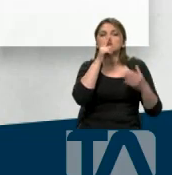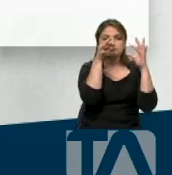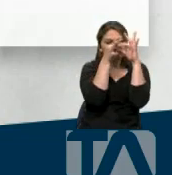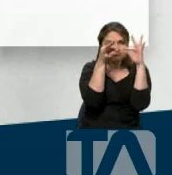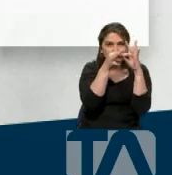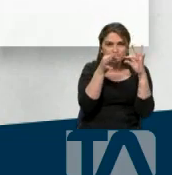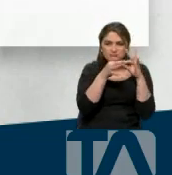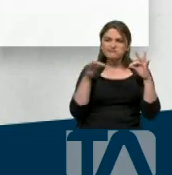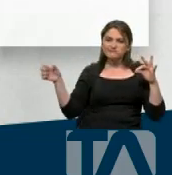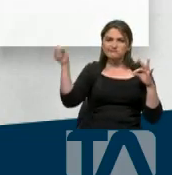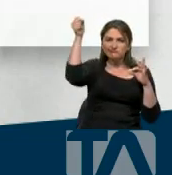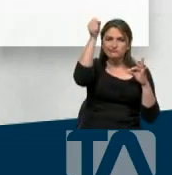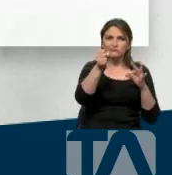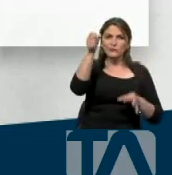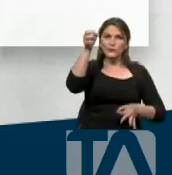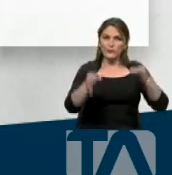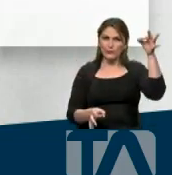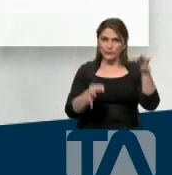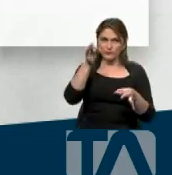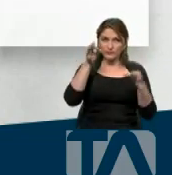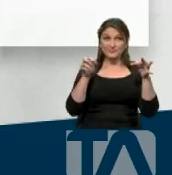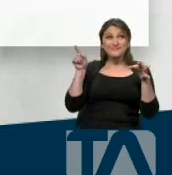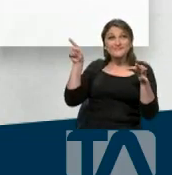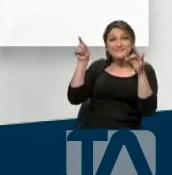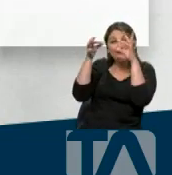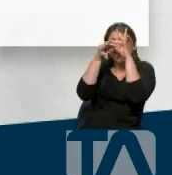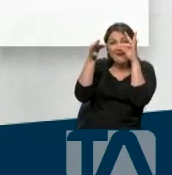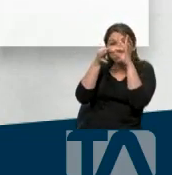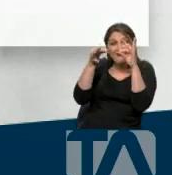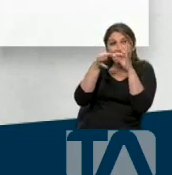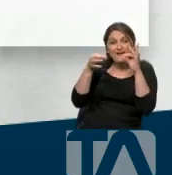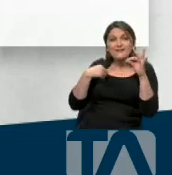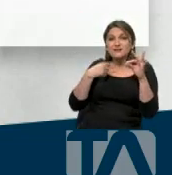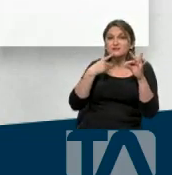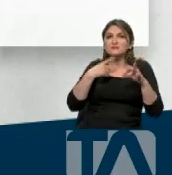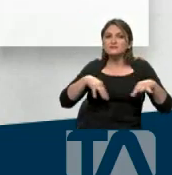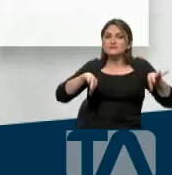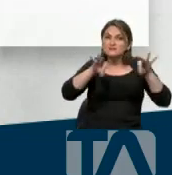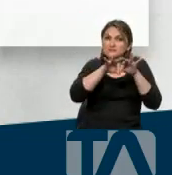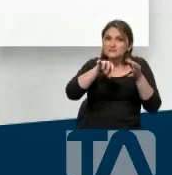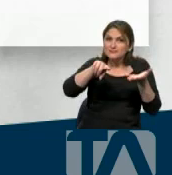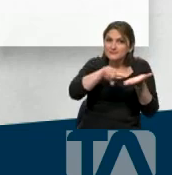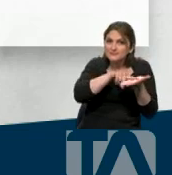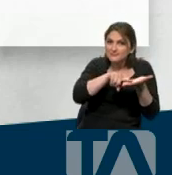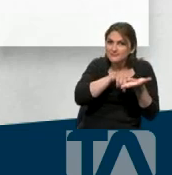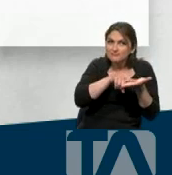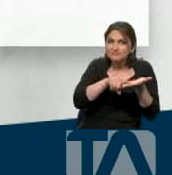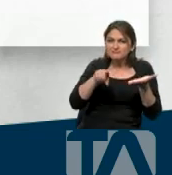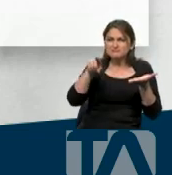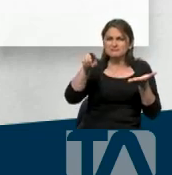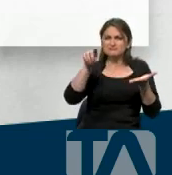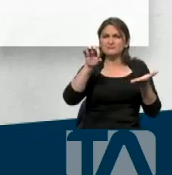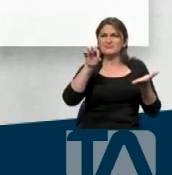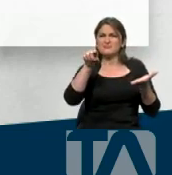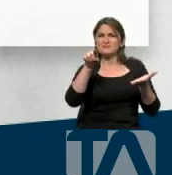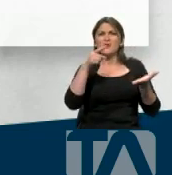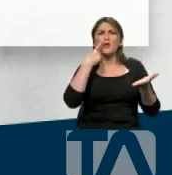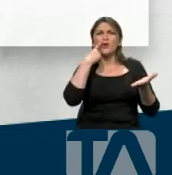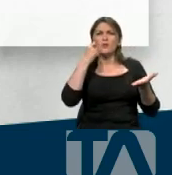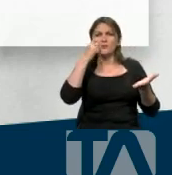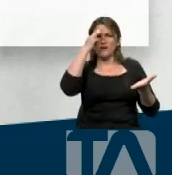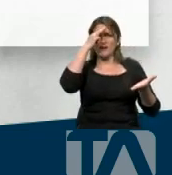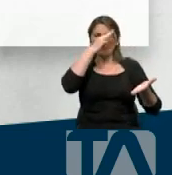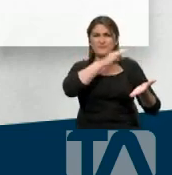del expediente, el día de hoy se va a notificar la resolución de la sala, negando la aclaración solicitada por el